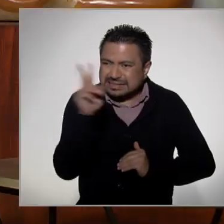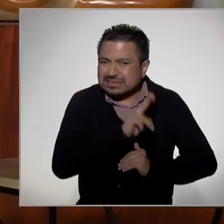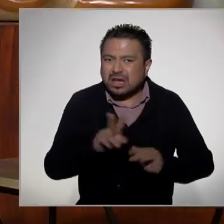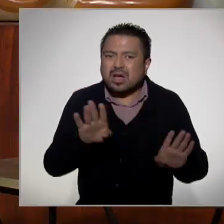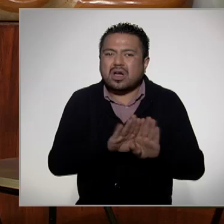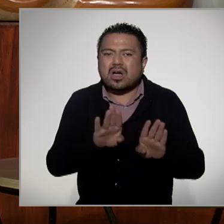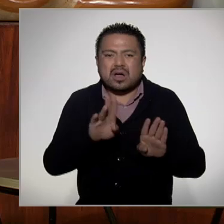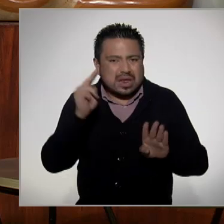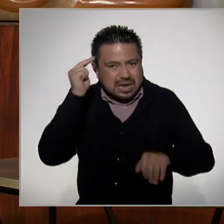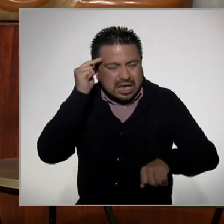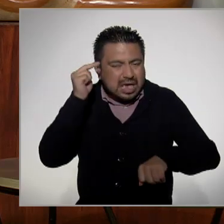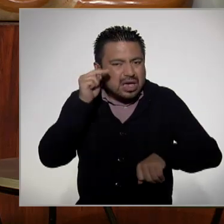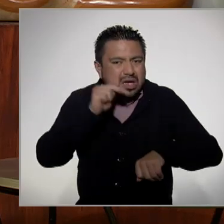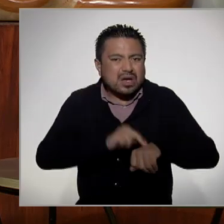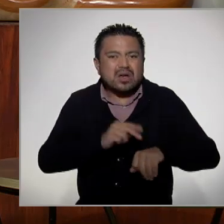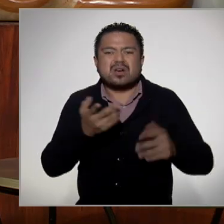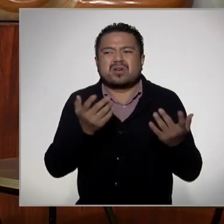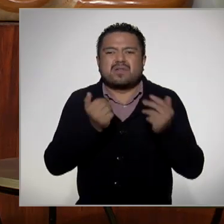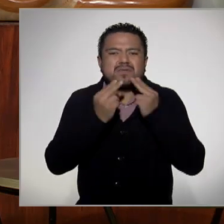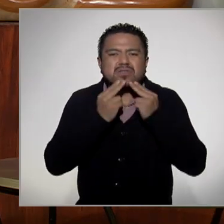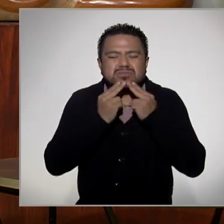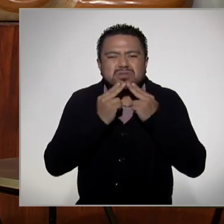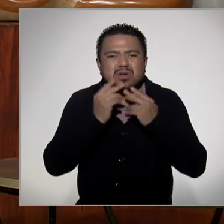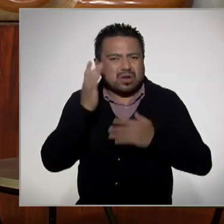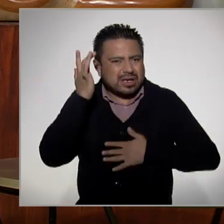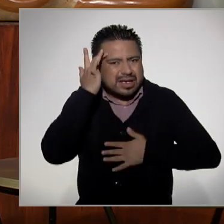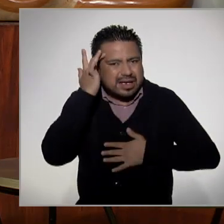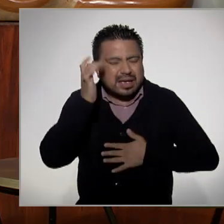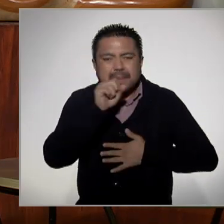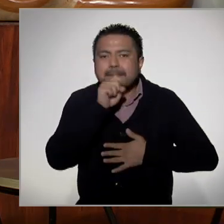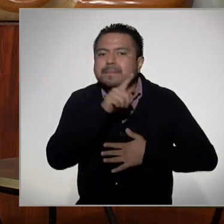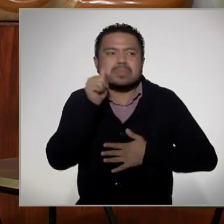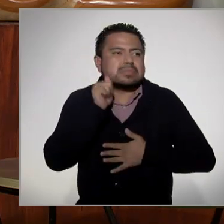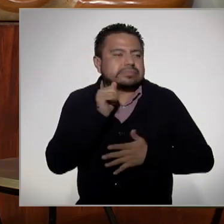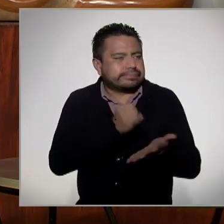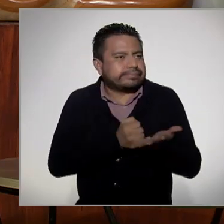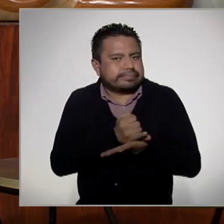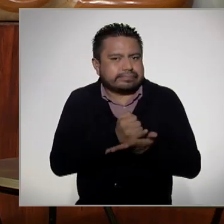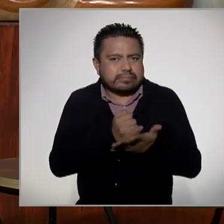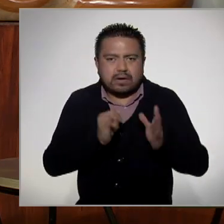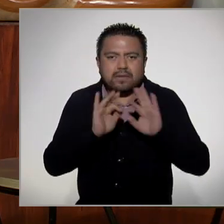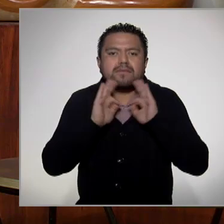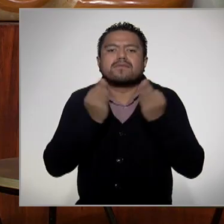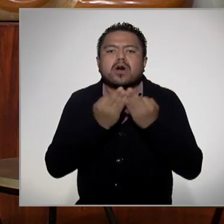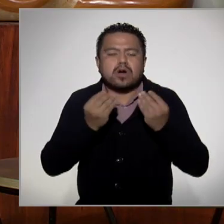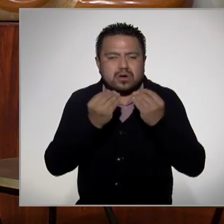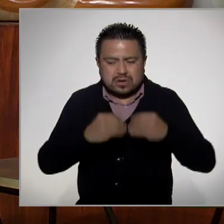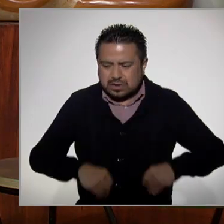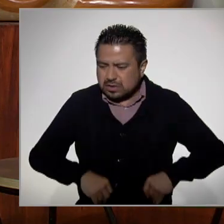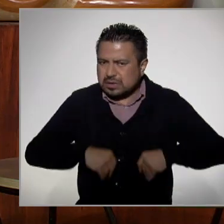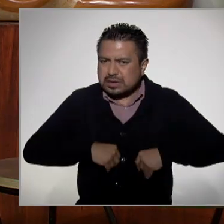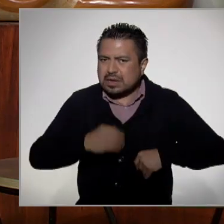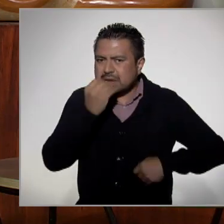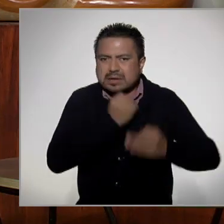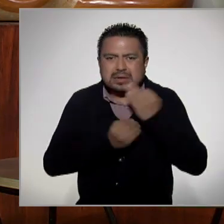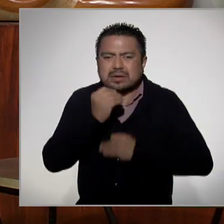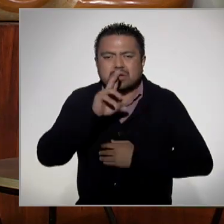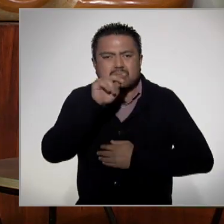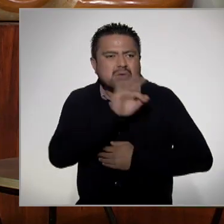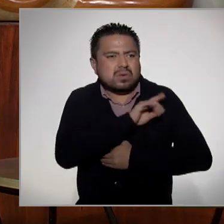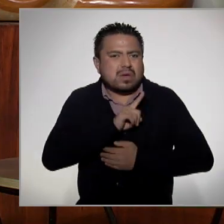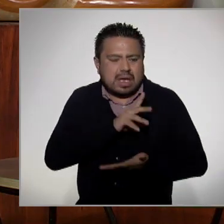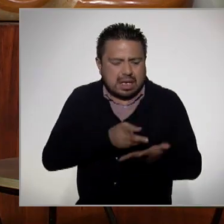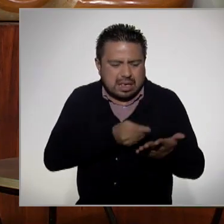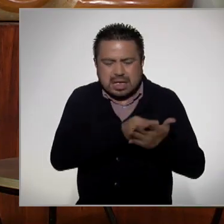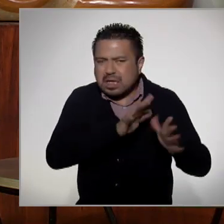alteraciones neurológicas alteraciones de las funciones mentales entonces siempre que se decida tener un estilo de vida con una alimentación que no va a tener todos